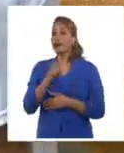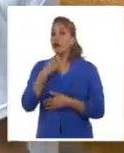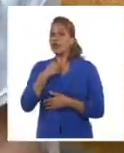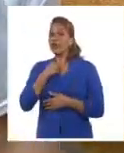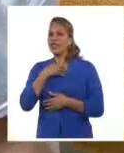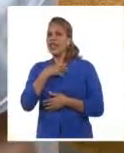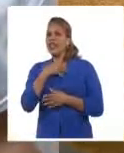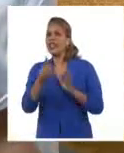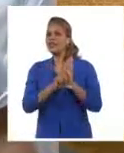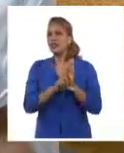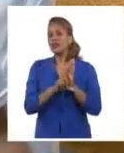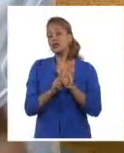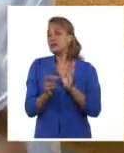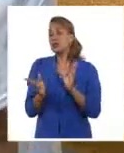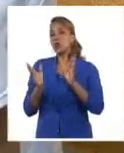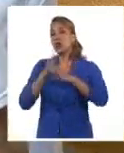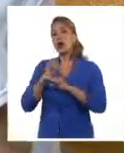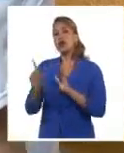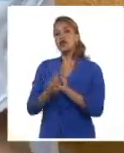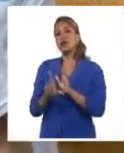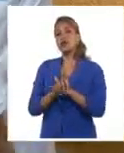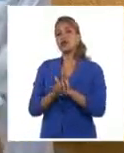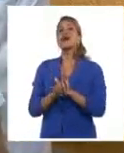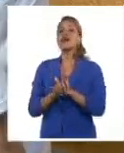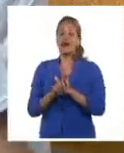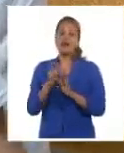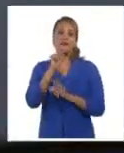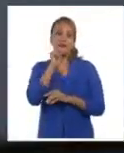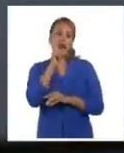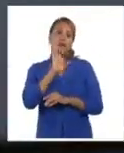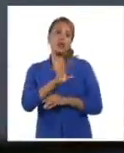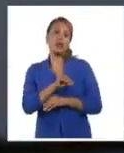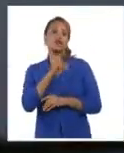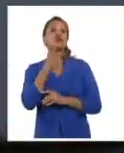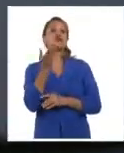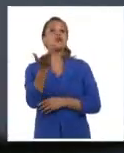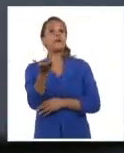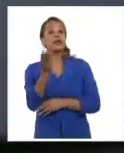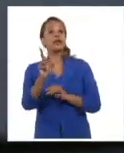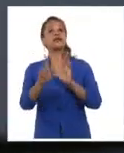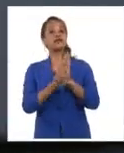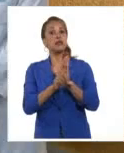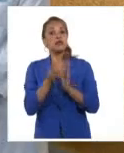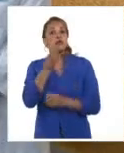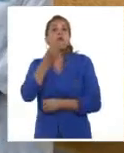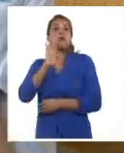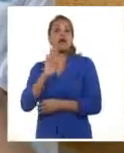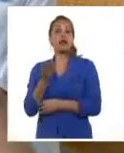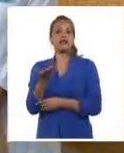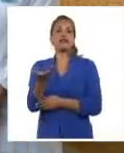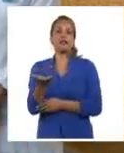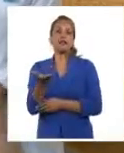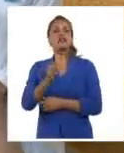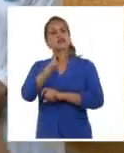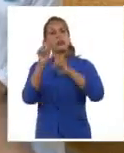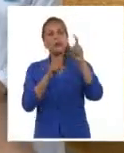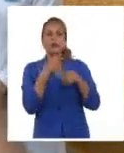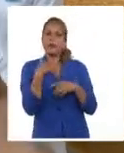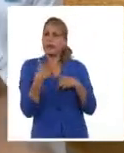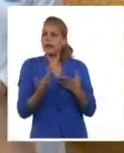licencia? No tenemos licencia. Al final me dijeron, bueno, si pides una licencia probablemente te la den. Y yo preguntaba, pero ven